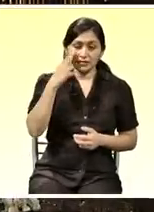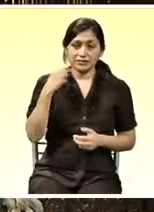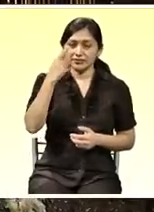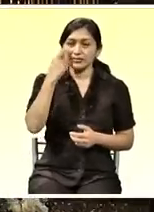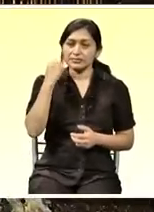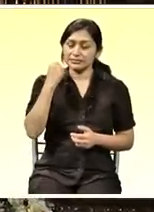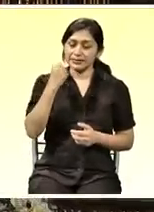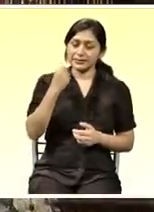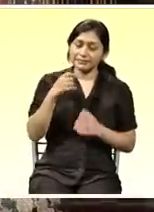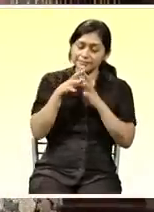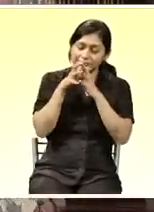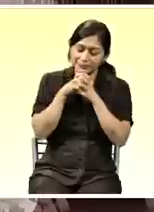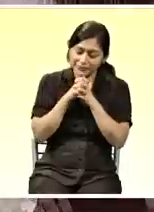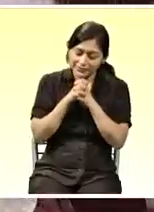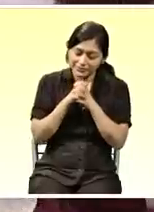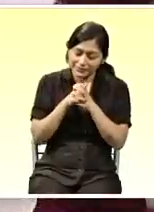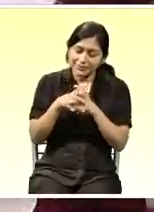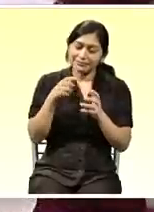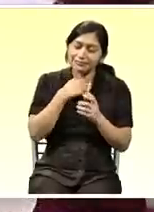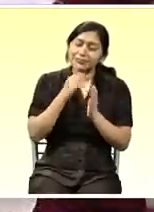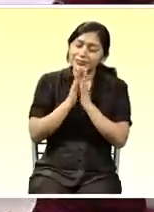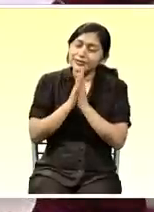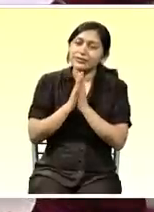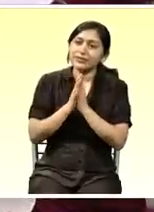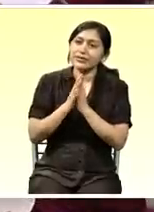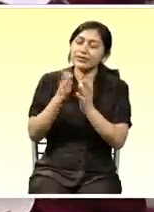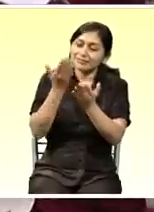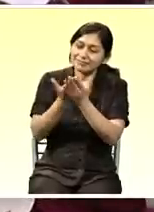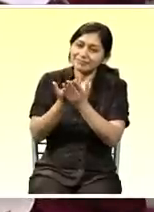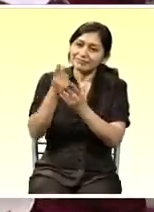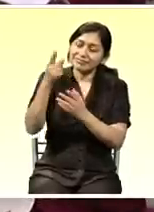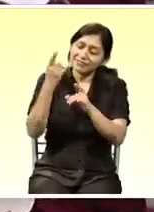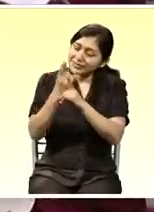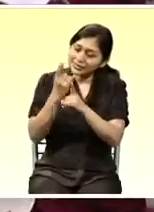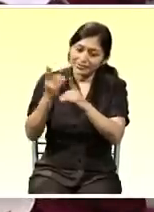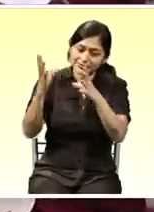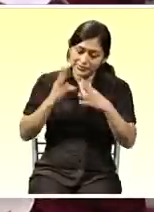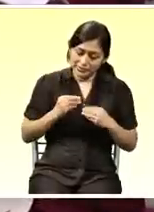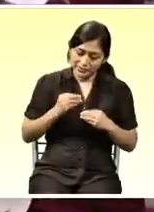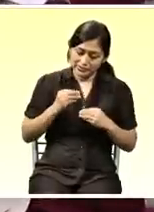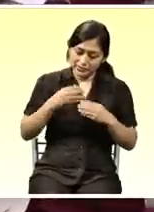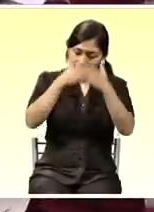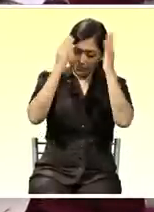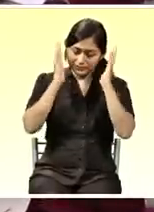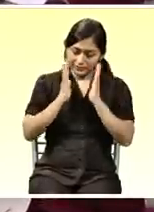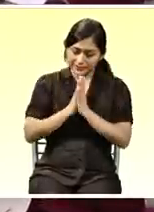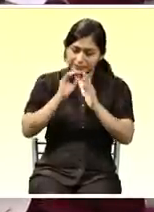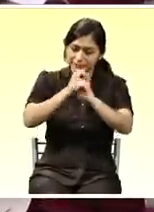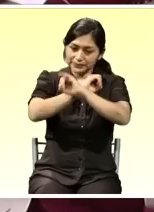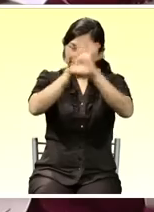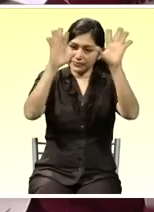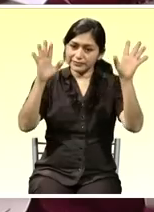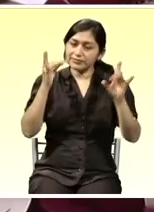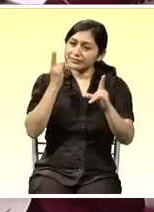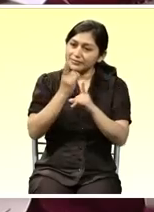humildes hacemos, nuestra petición por tu amor logremos. Virgen del milagro, gloria de este